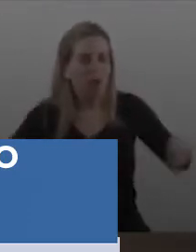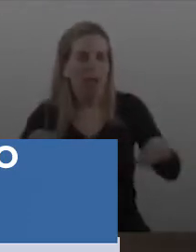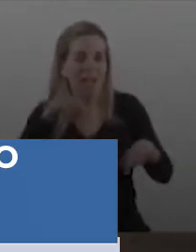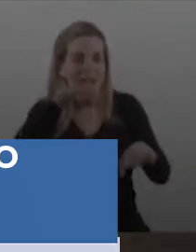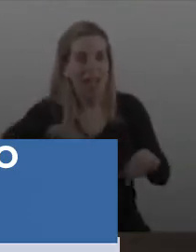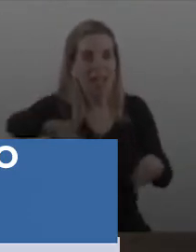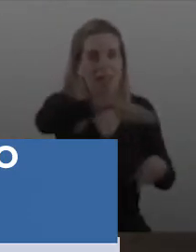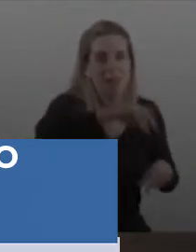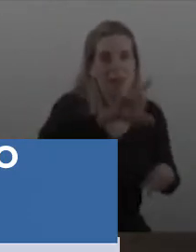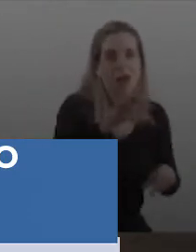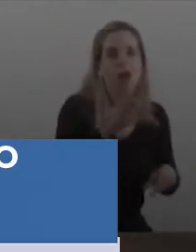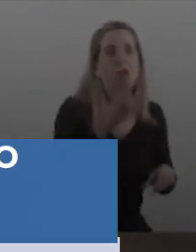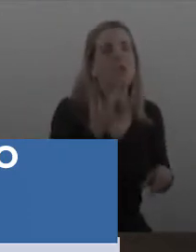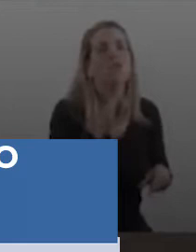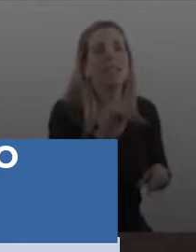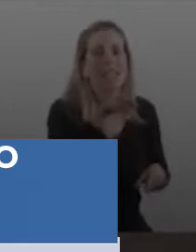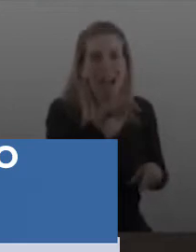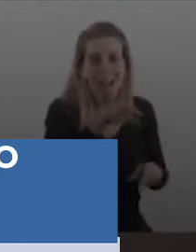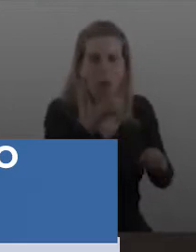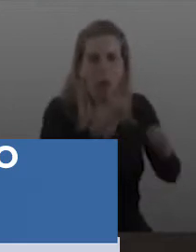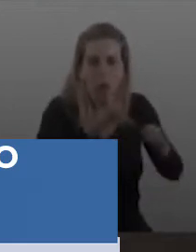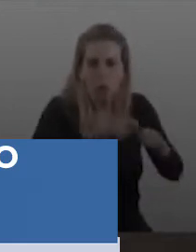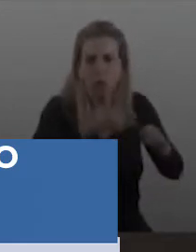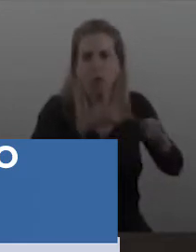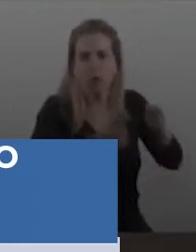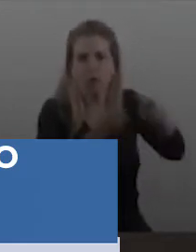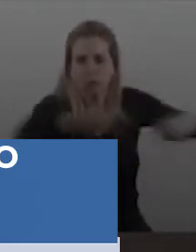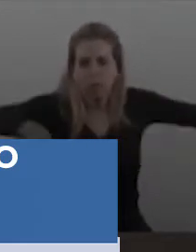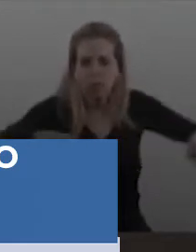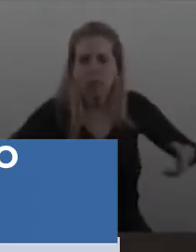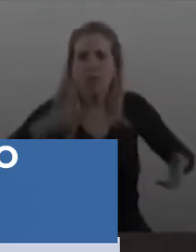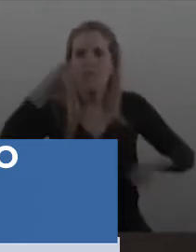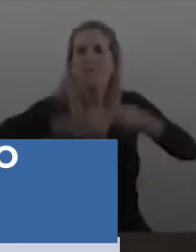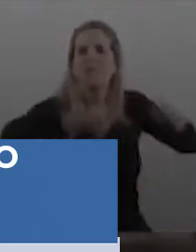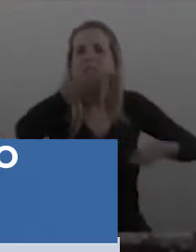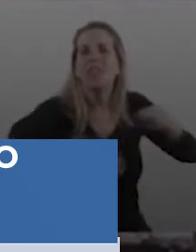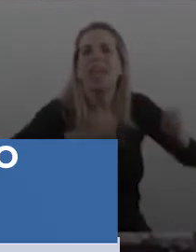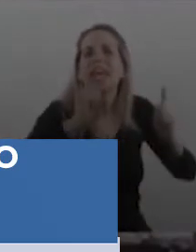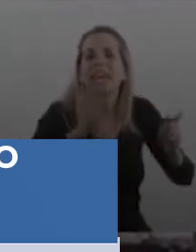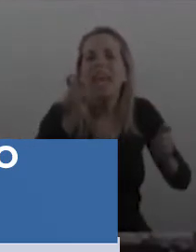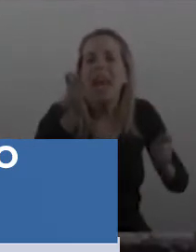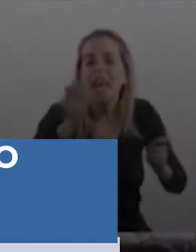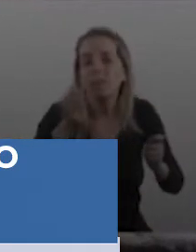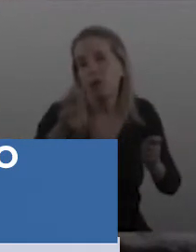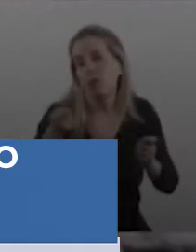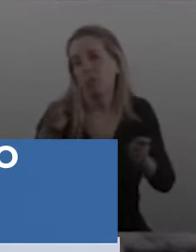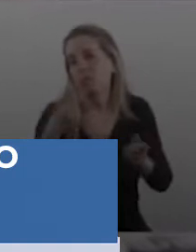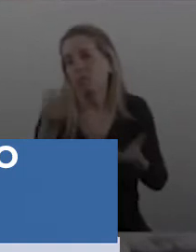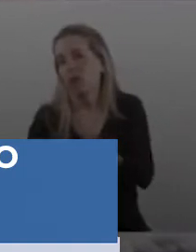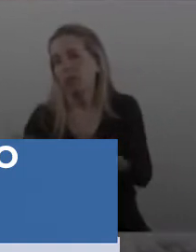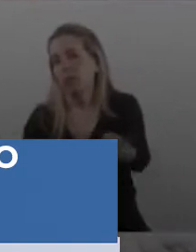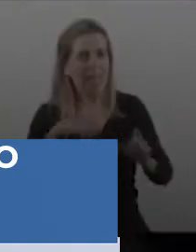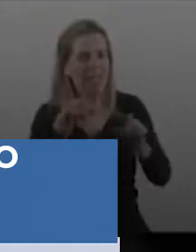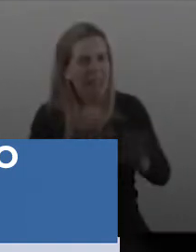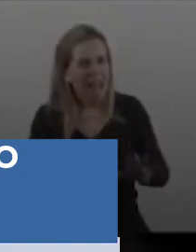Rubita está financiado por el aporte solidario de las grandes fortunas. Esa es la Argentina que nos hace